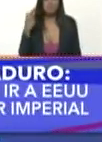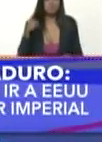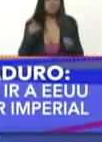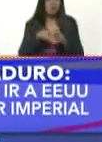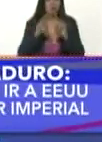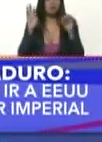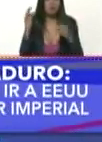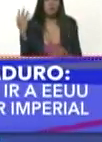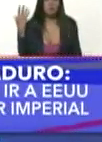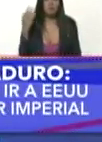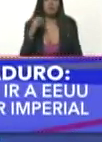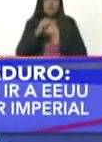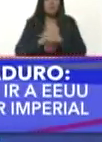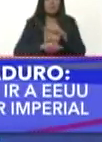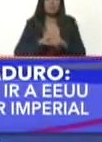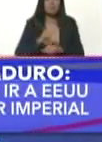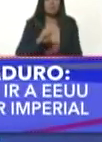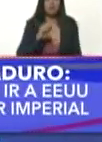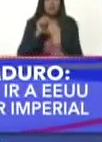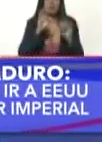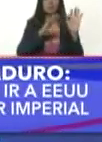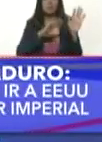que viene del siglo XIX